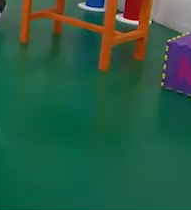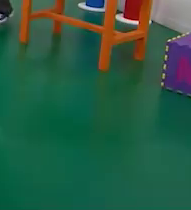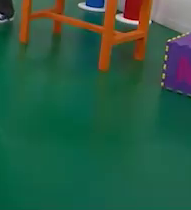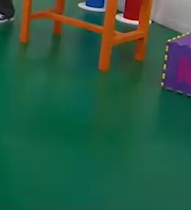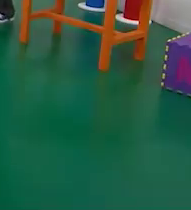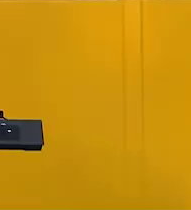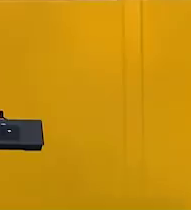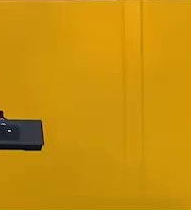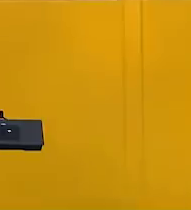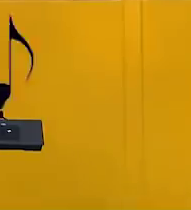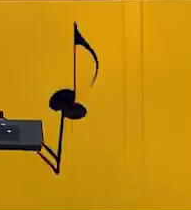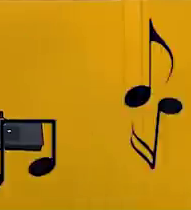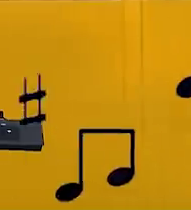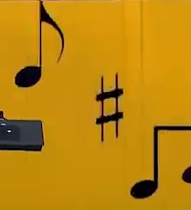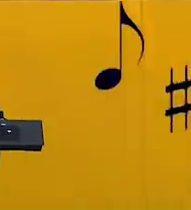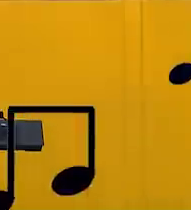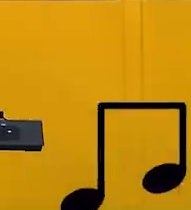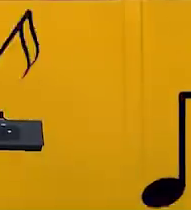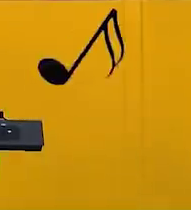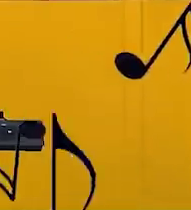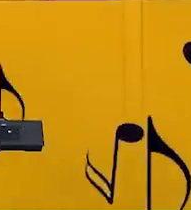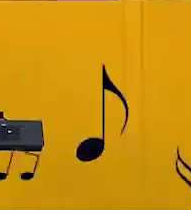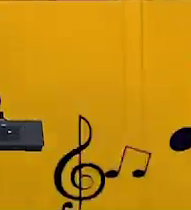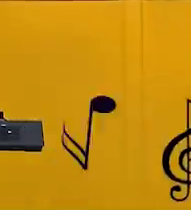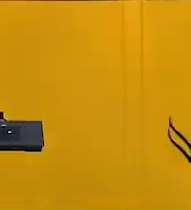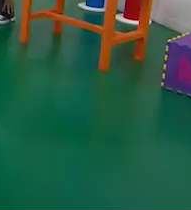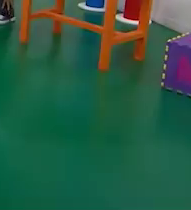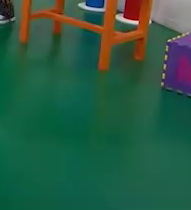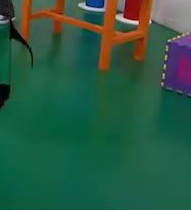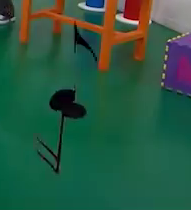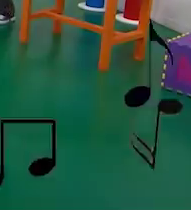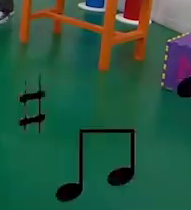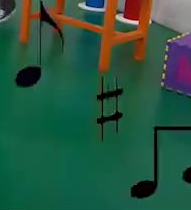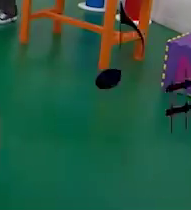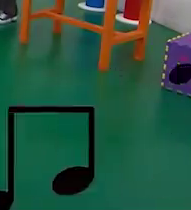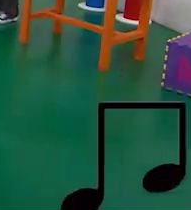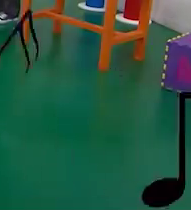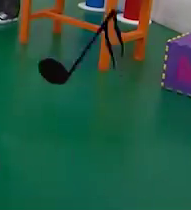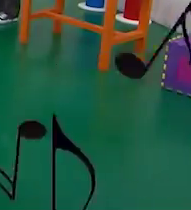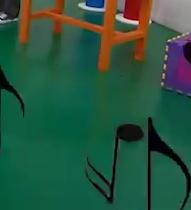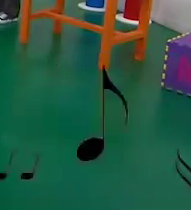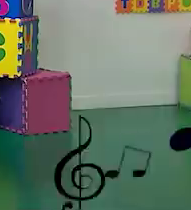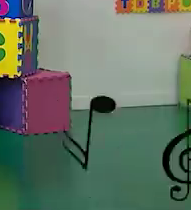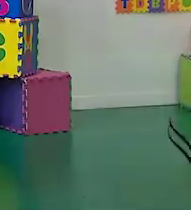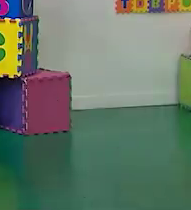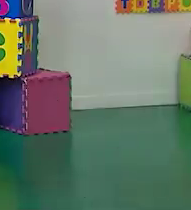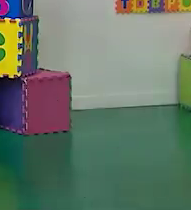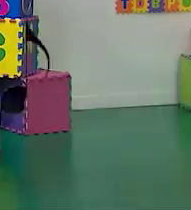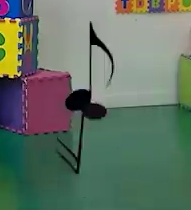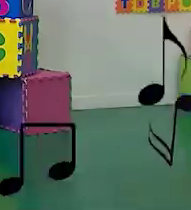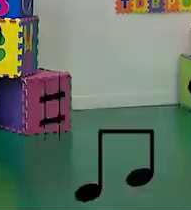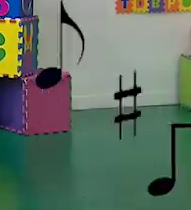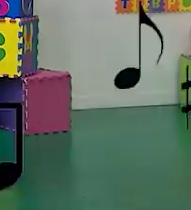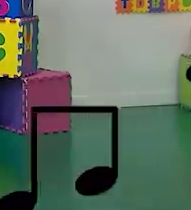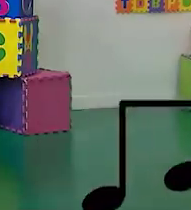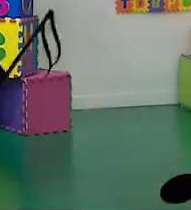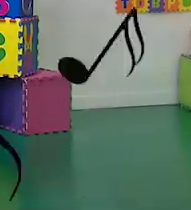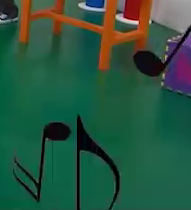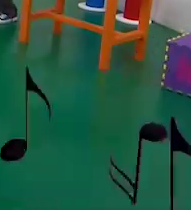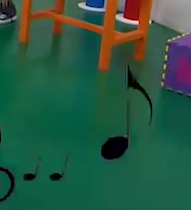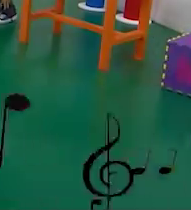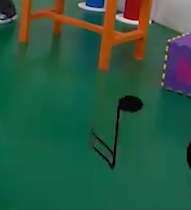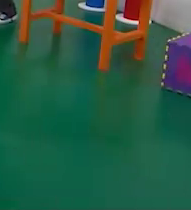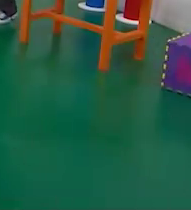grave, agudo, grave, agudo, grave, agudo,